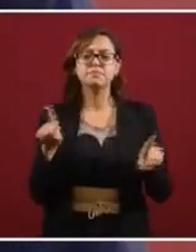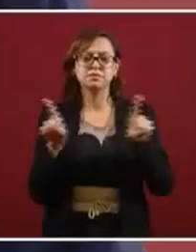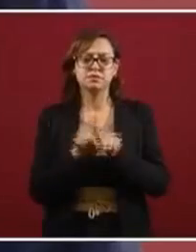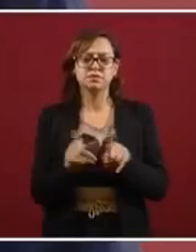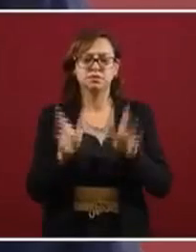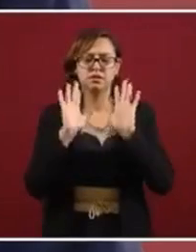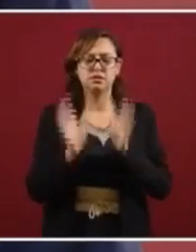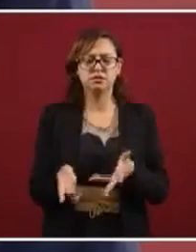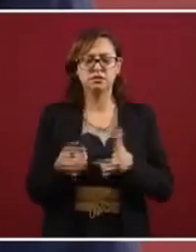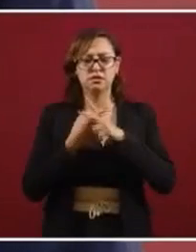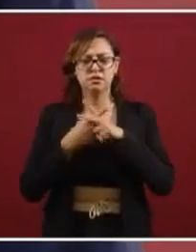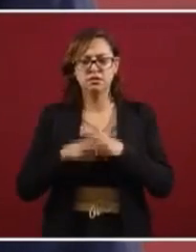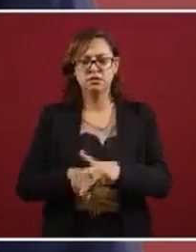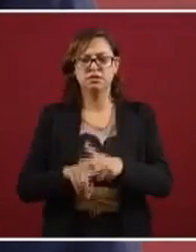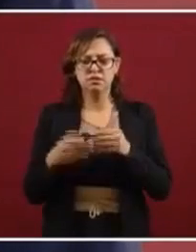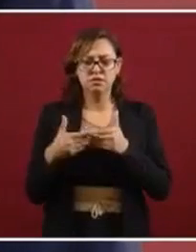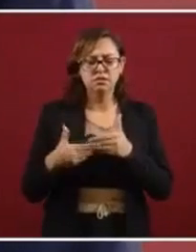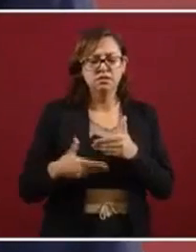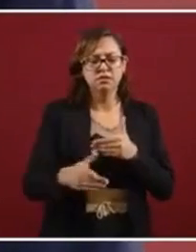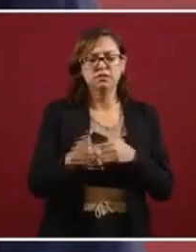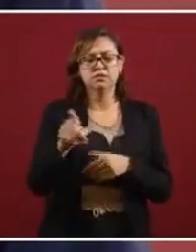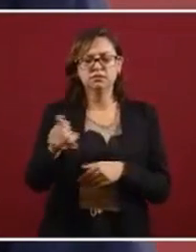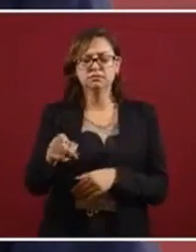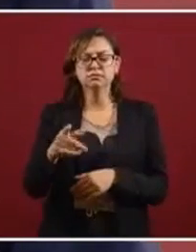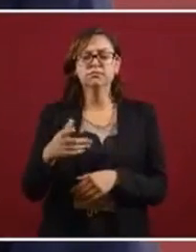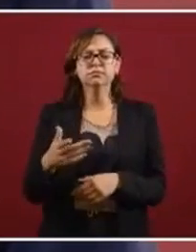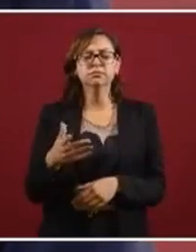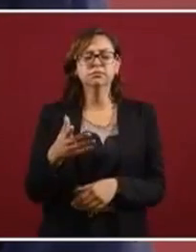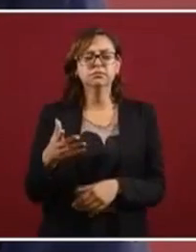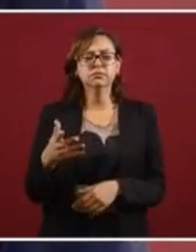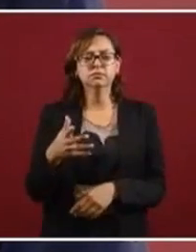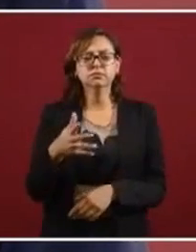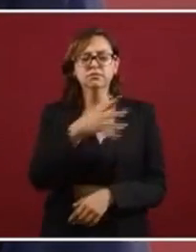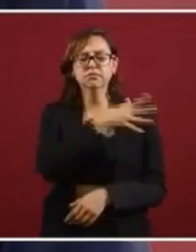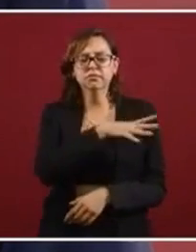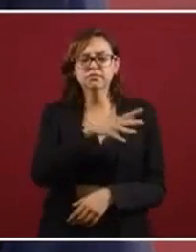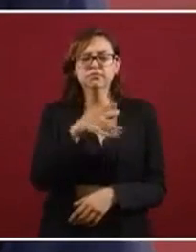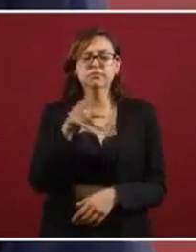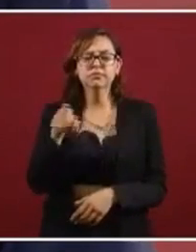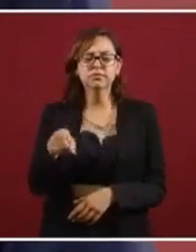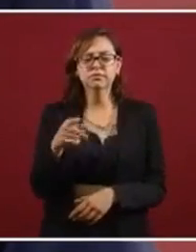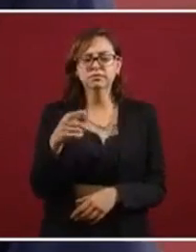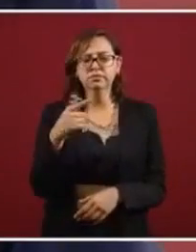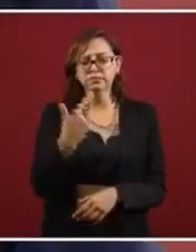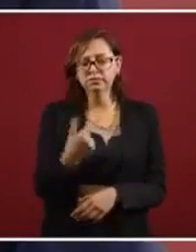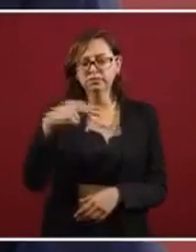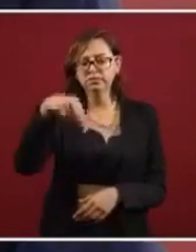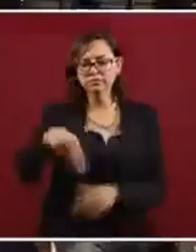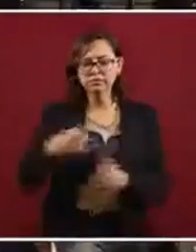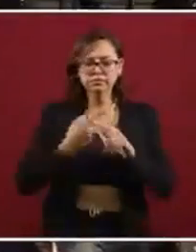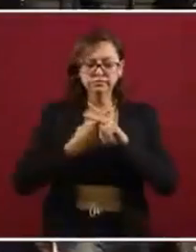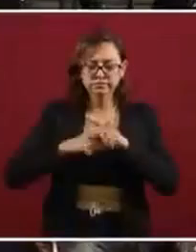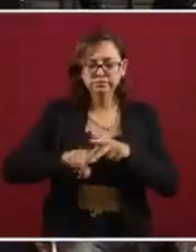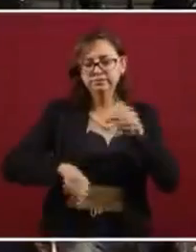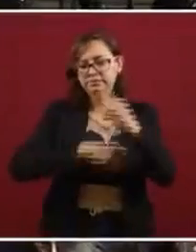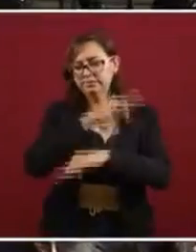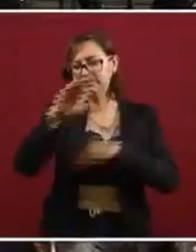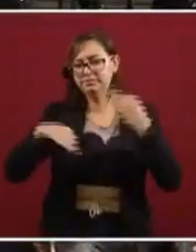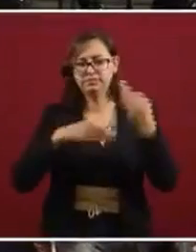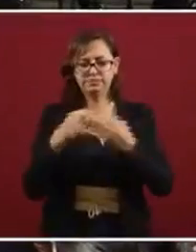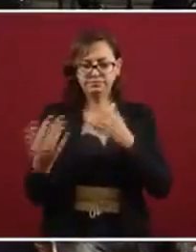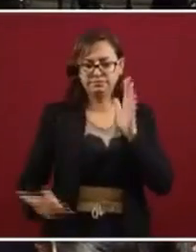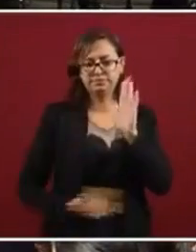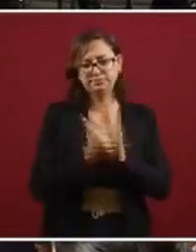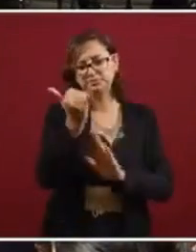esto el comandante de la guardia nacional lo va a explicar todo el plan de construcción de